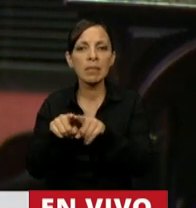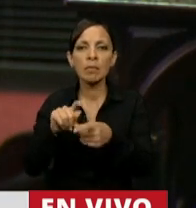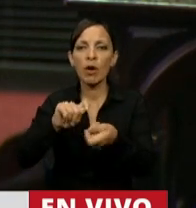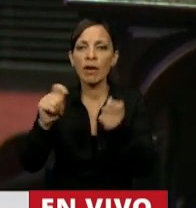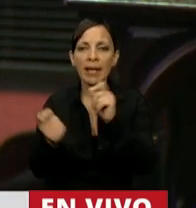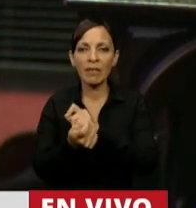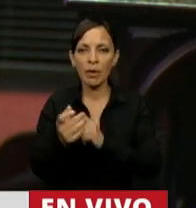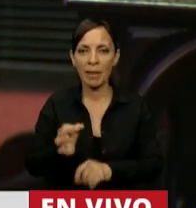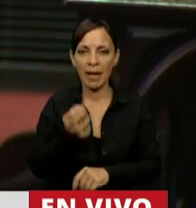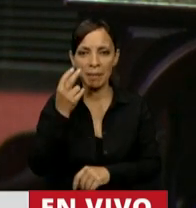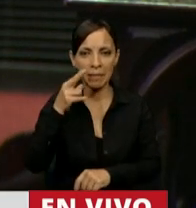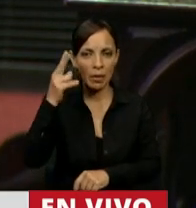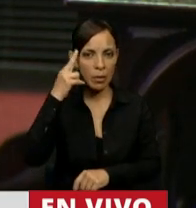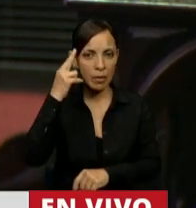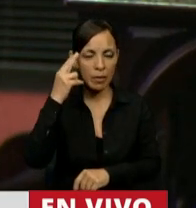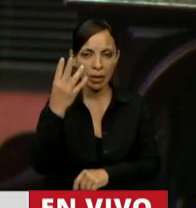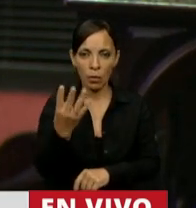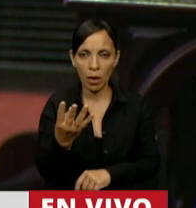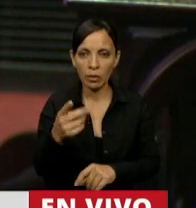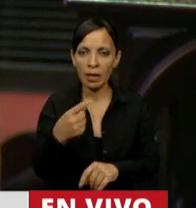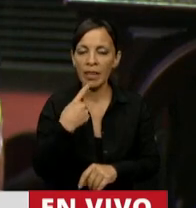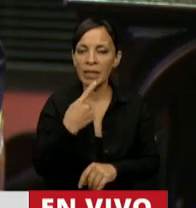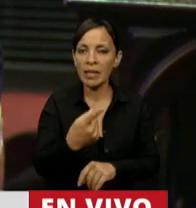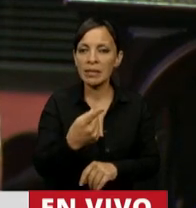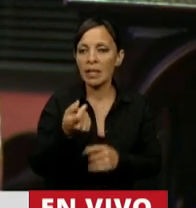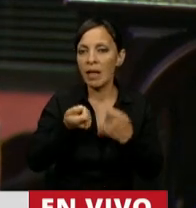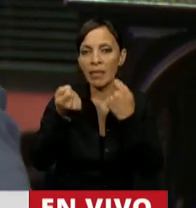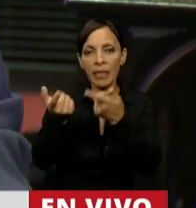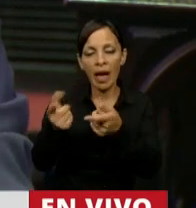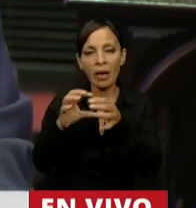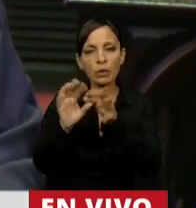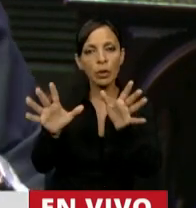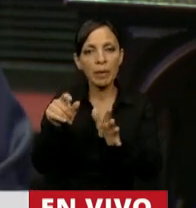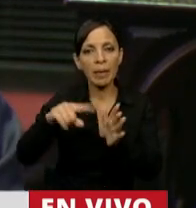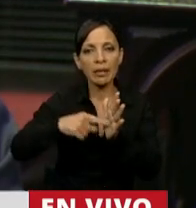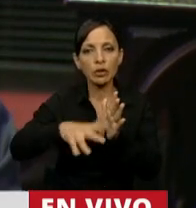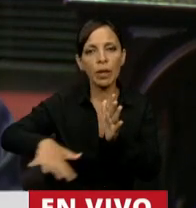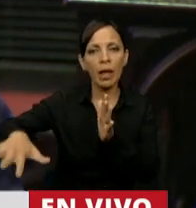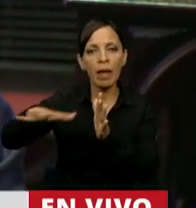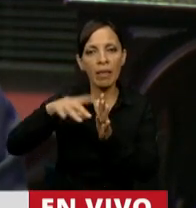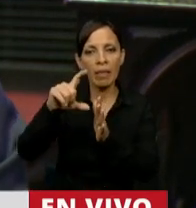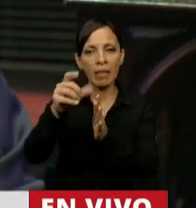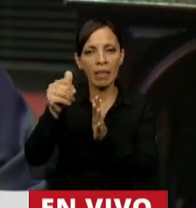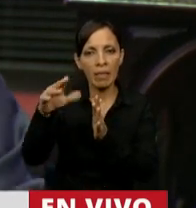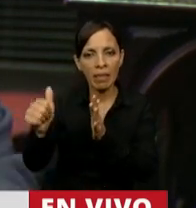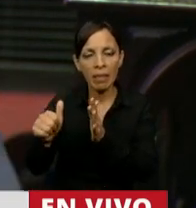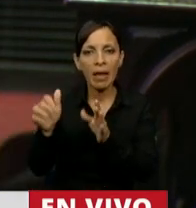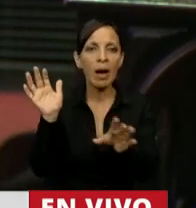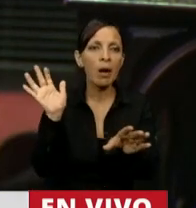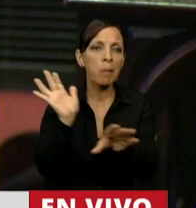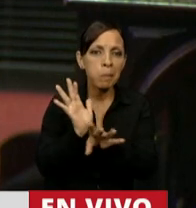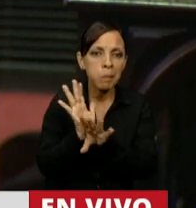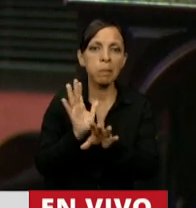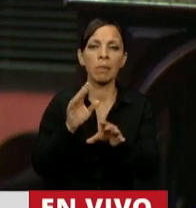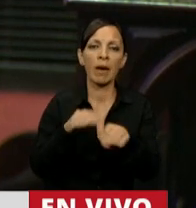94, que estableció la autonomía para la Ciudad de Buenos Aires equiparándola como provincia.